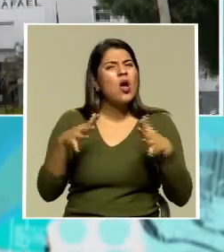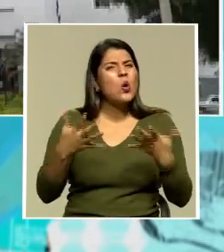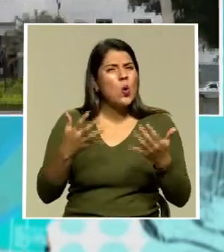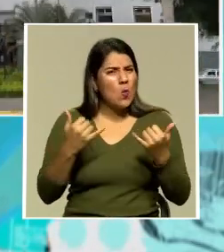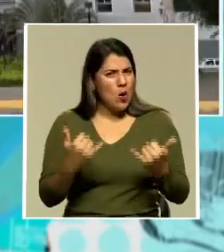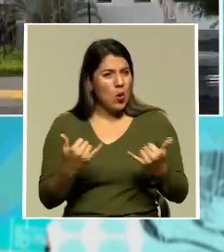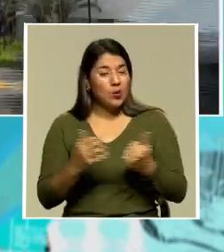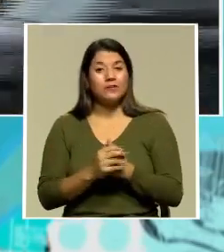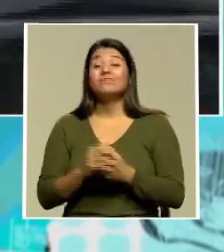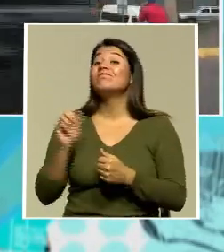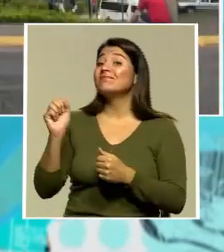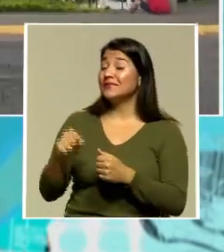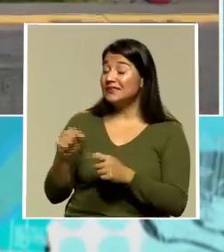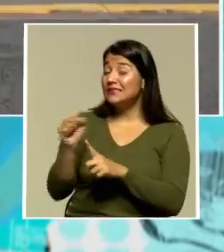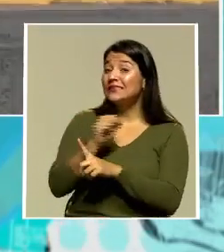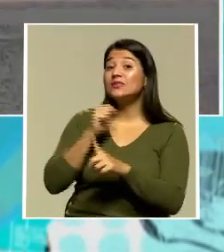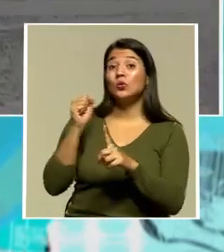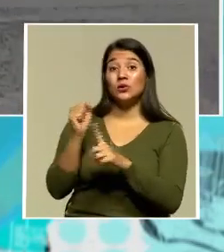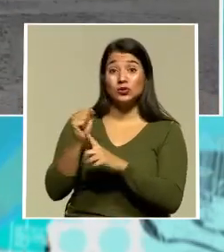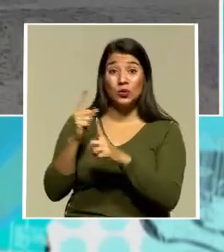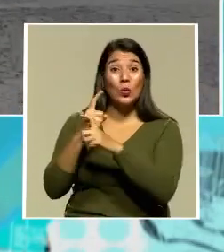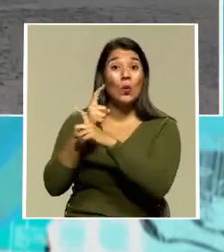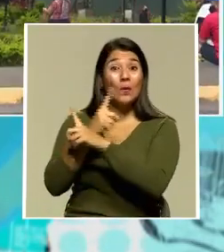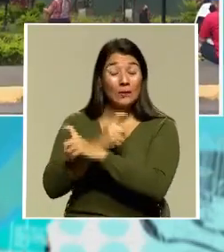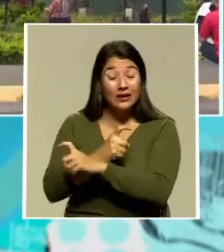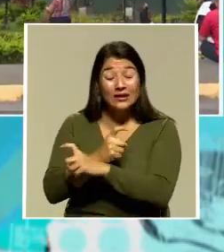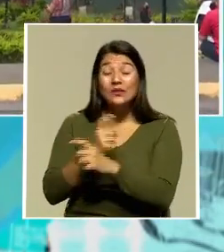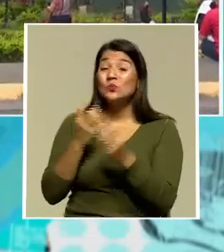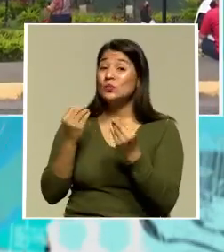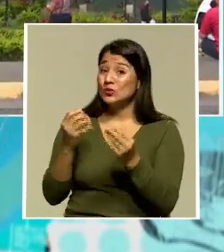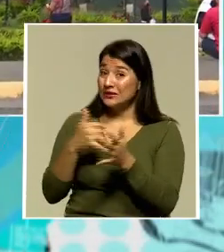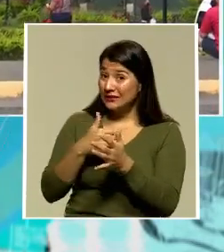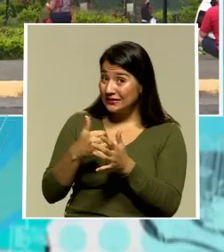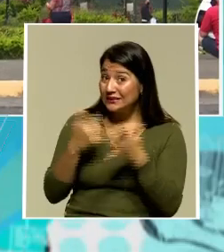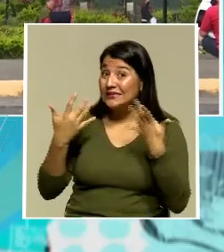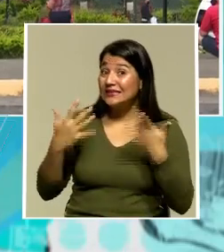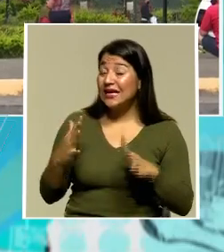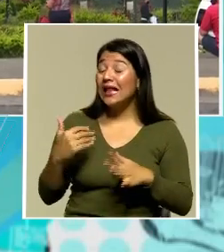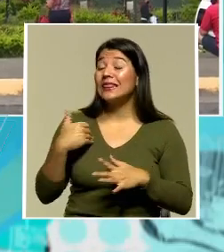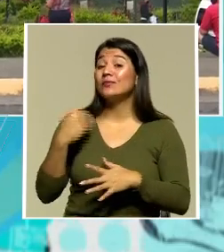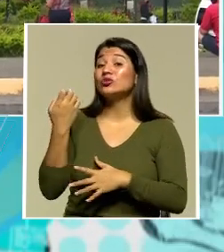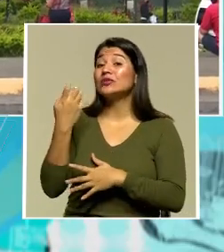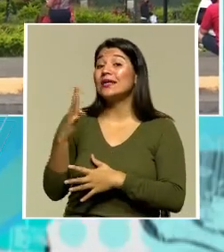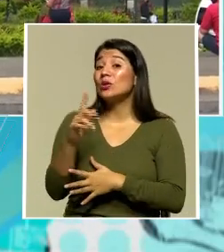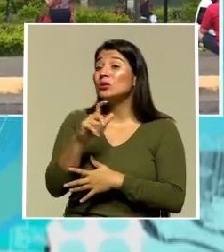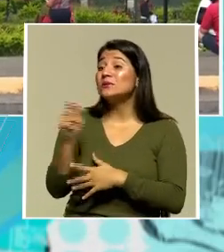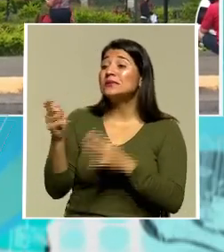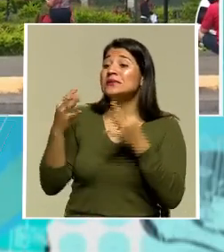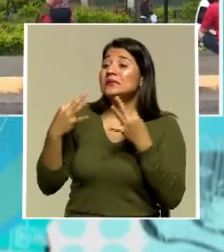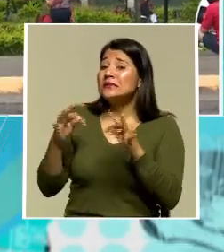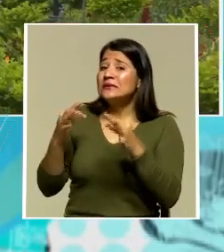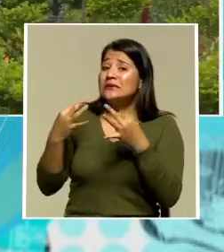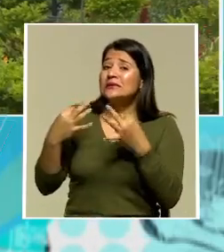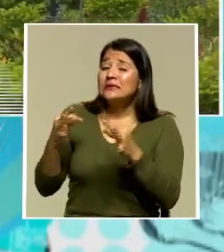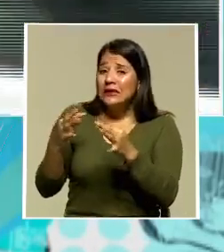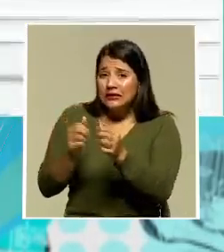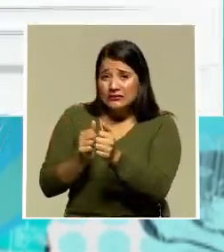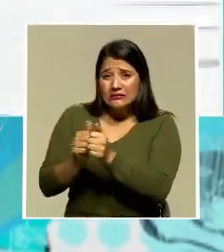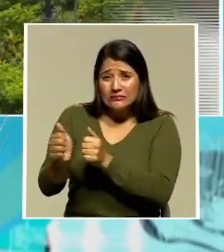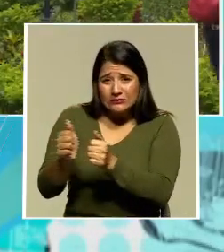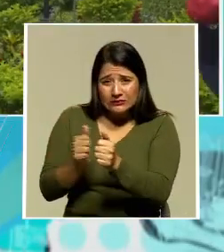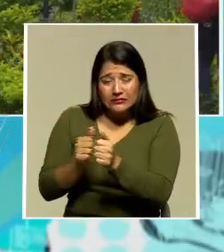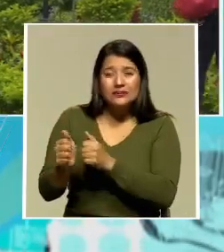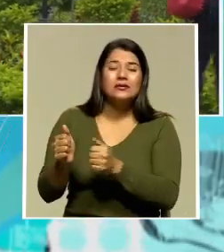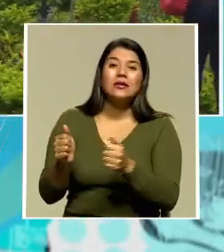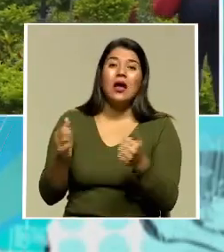Sí, una situación muy compleja, muy crítica. Son 14 meses de estar tratando de salir adelante en medio de